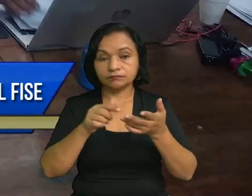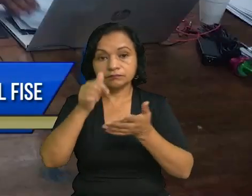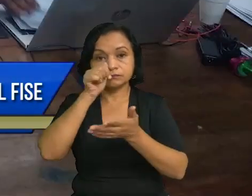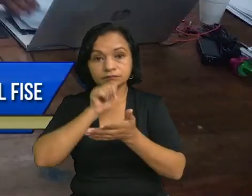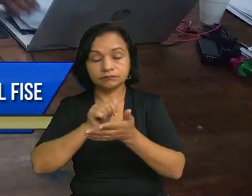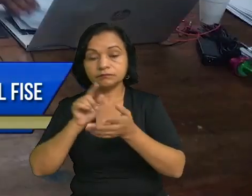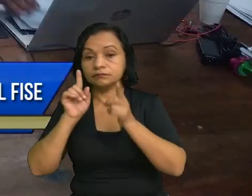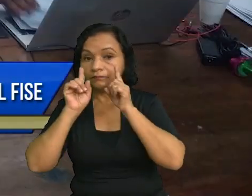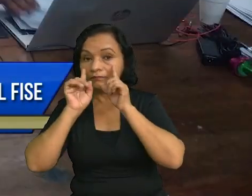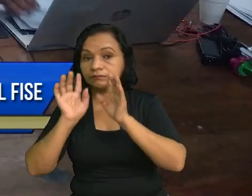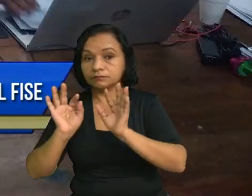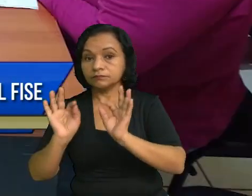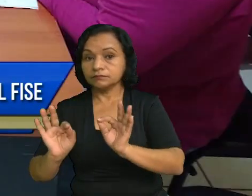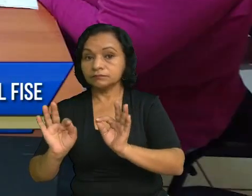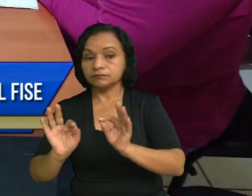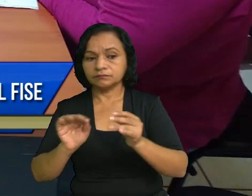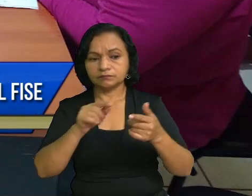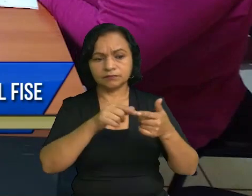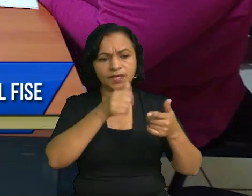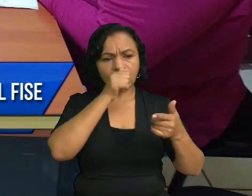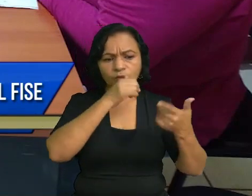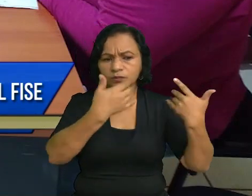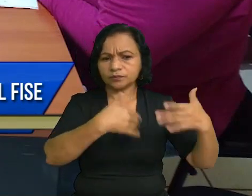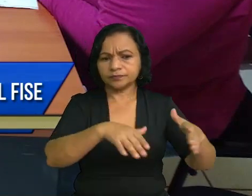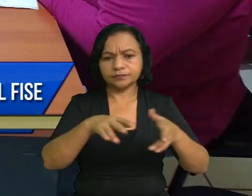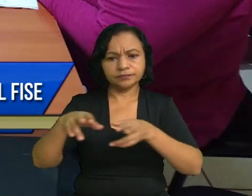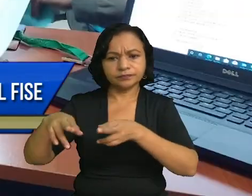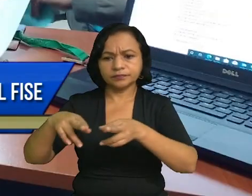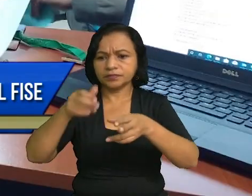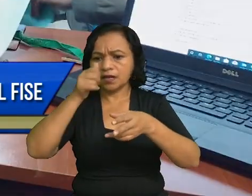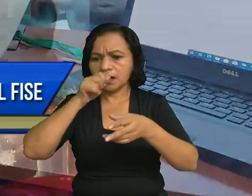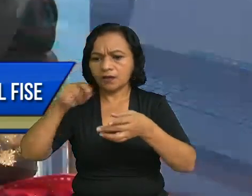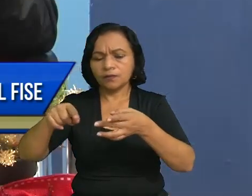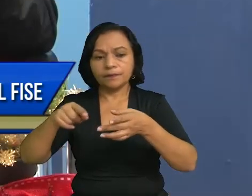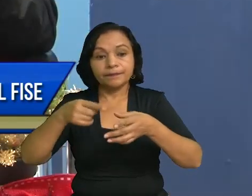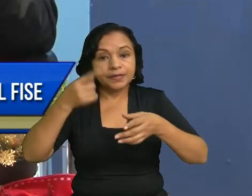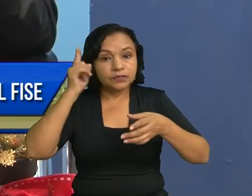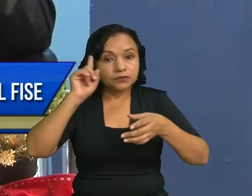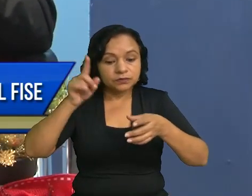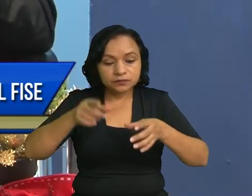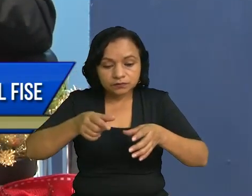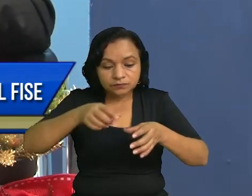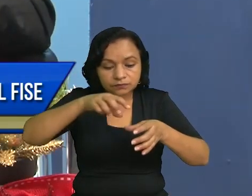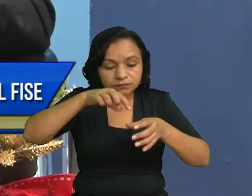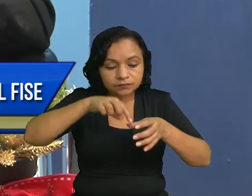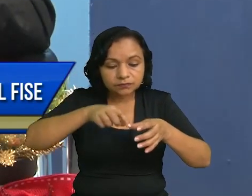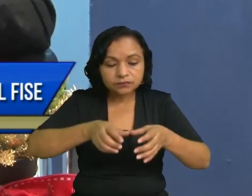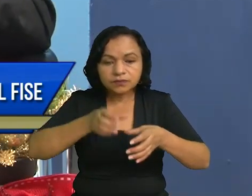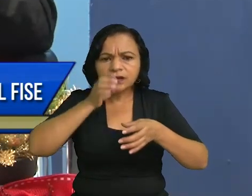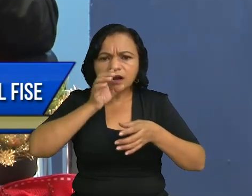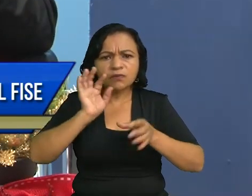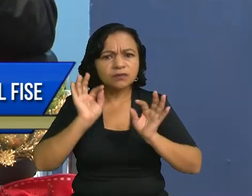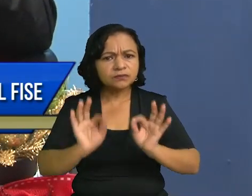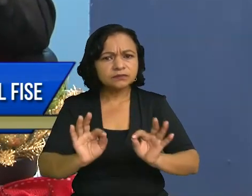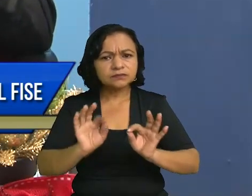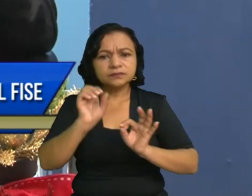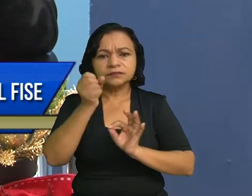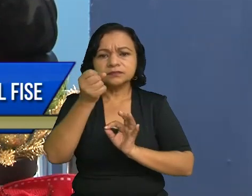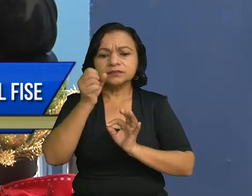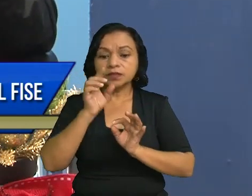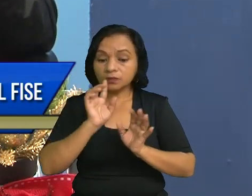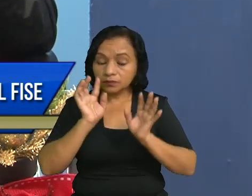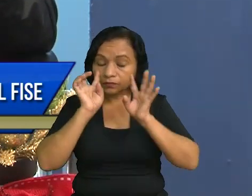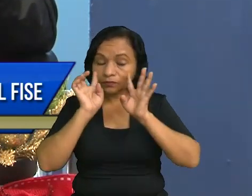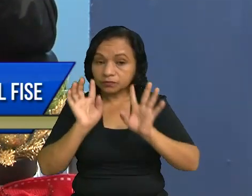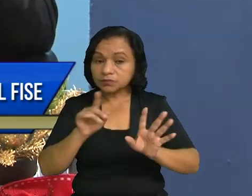agua segura que decir cuando hablamos de desarrollo humano nosotros tenemos que casarnos con el concepto agua segura y eso